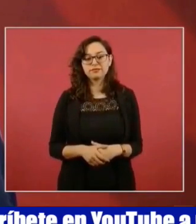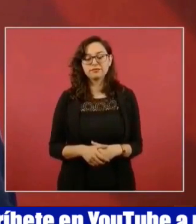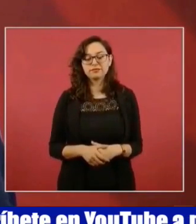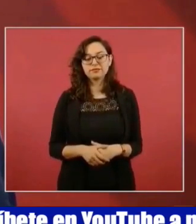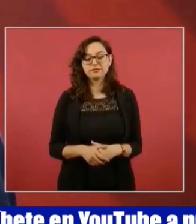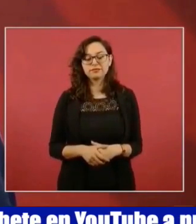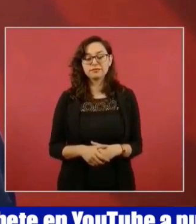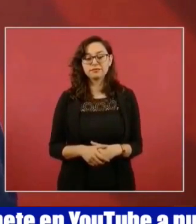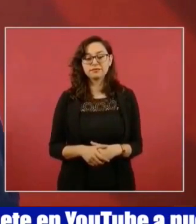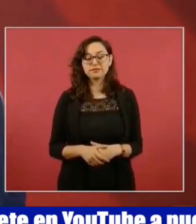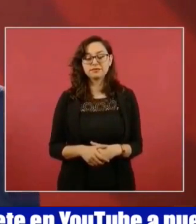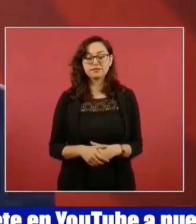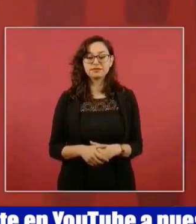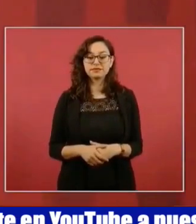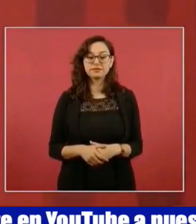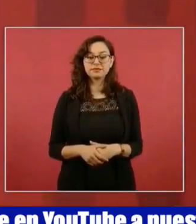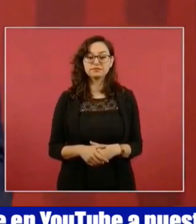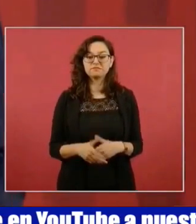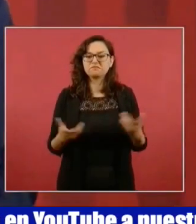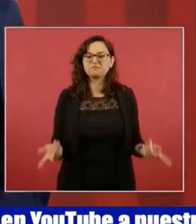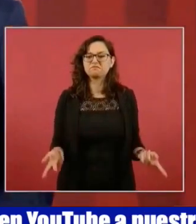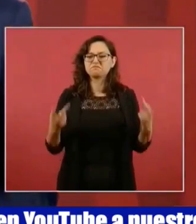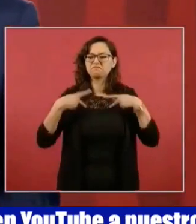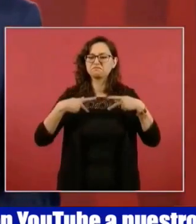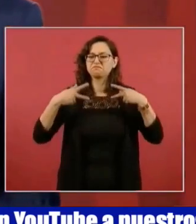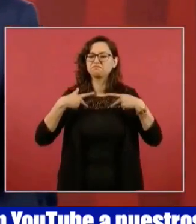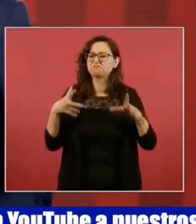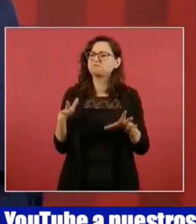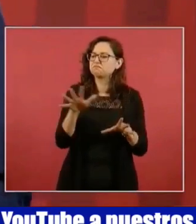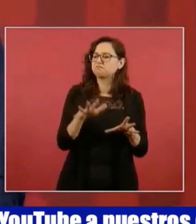Se acostumbraron a que el pueblo no existía